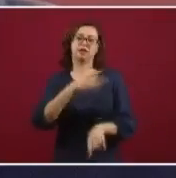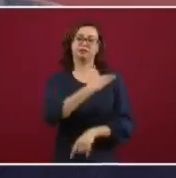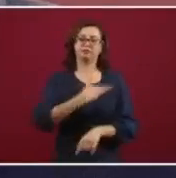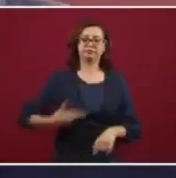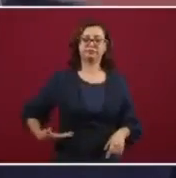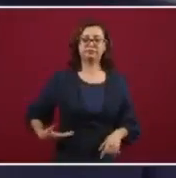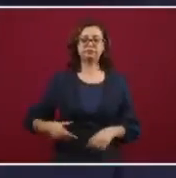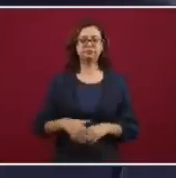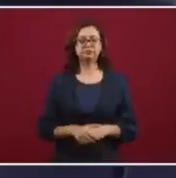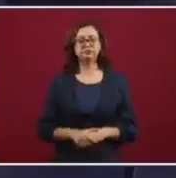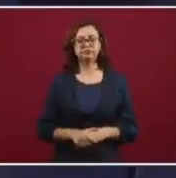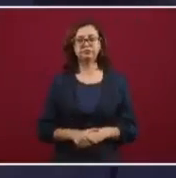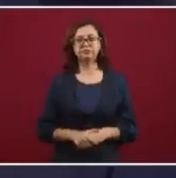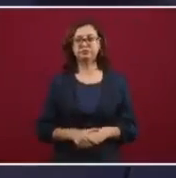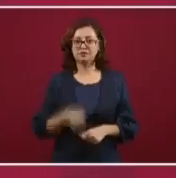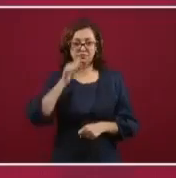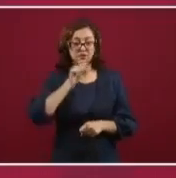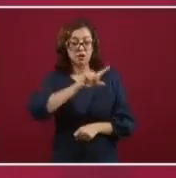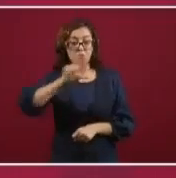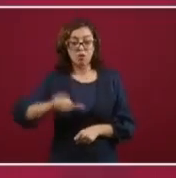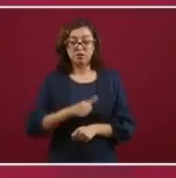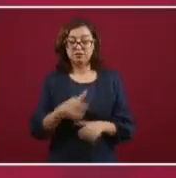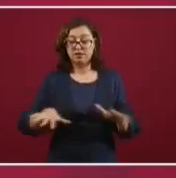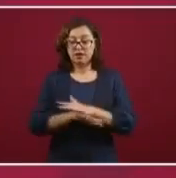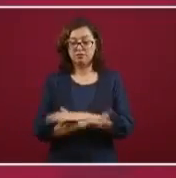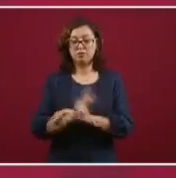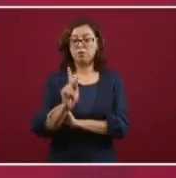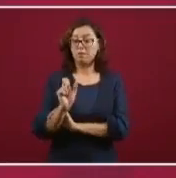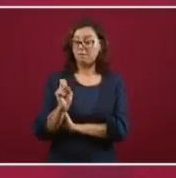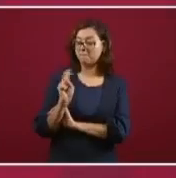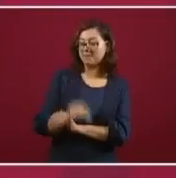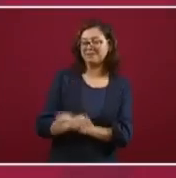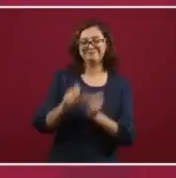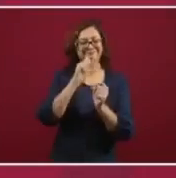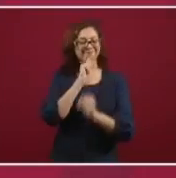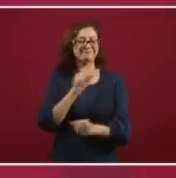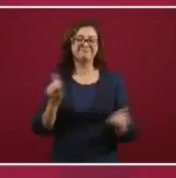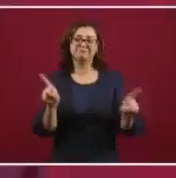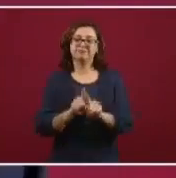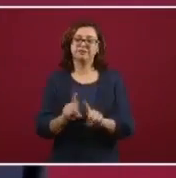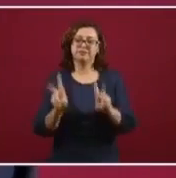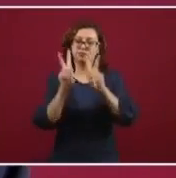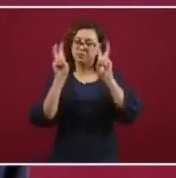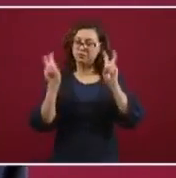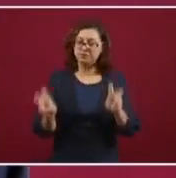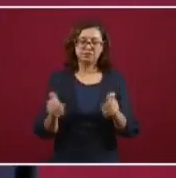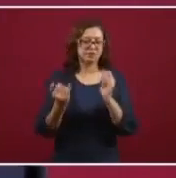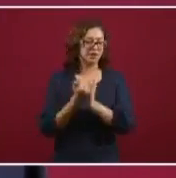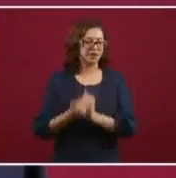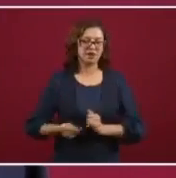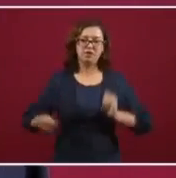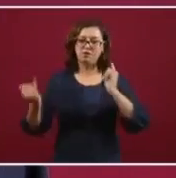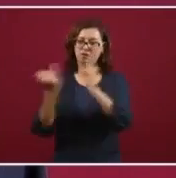Sí, pero con el PAN sucedió lo mismo, o siguió lo mismo.